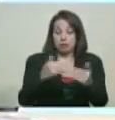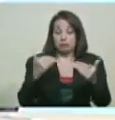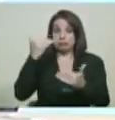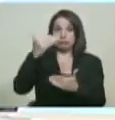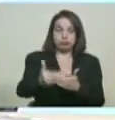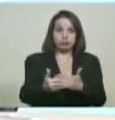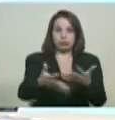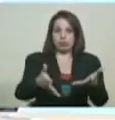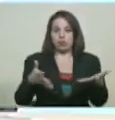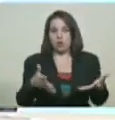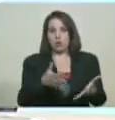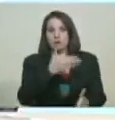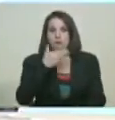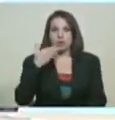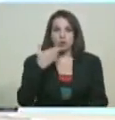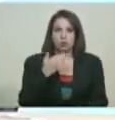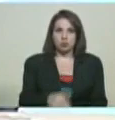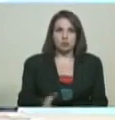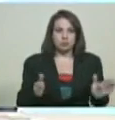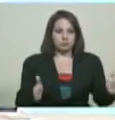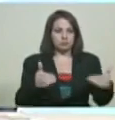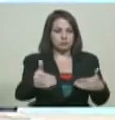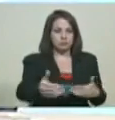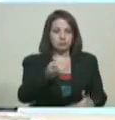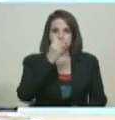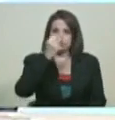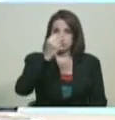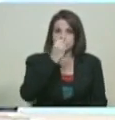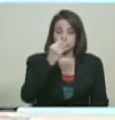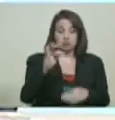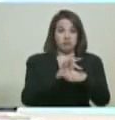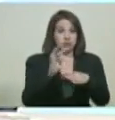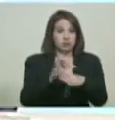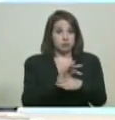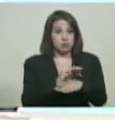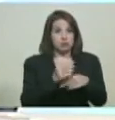con la fundación de los clave y su funcionamiento